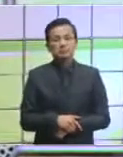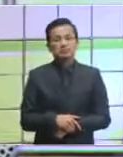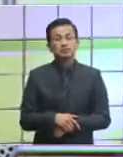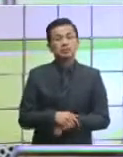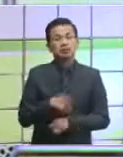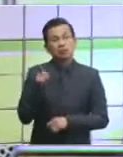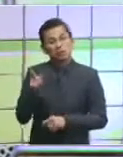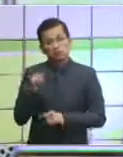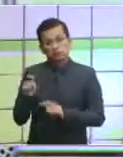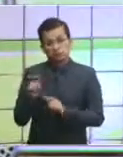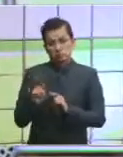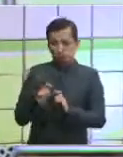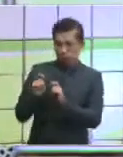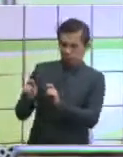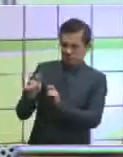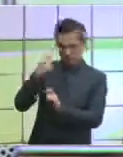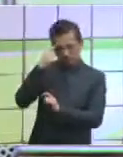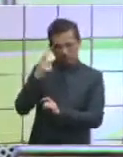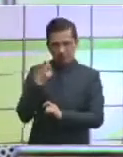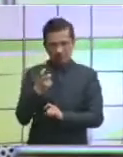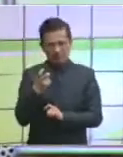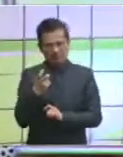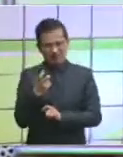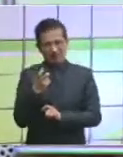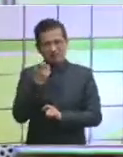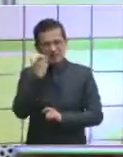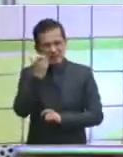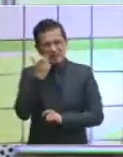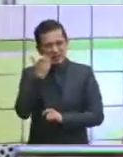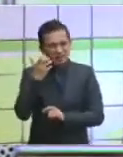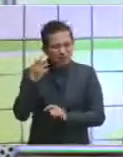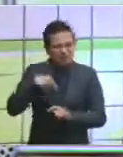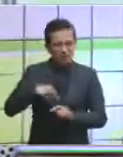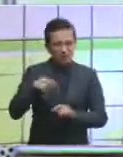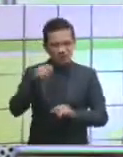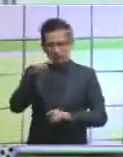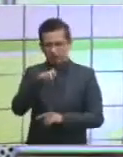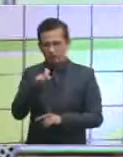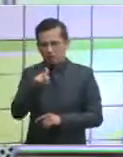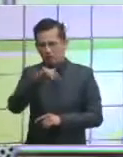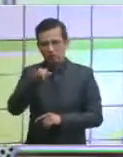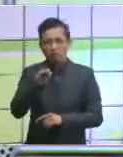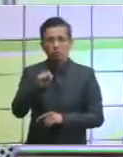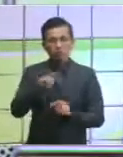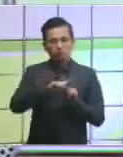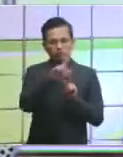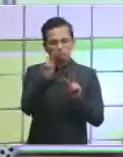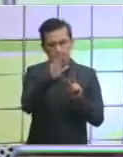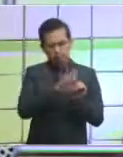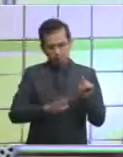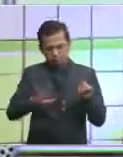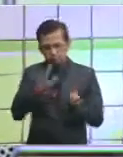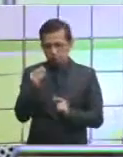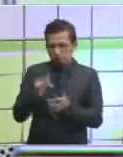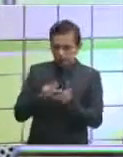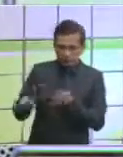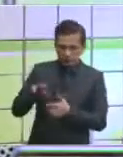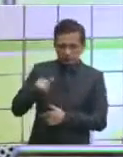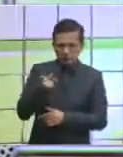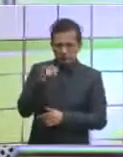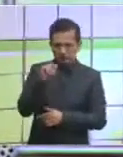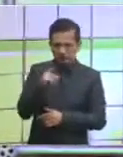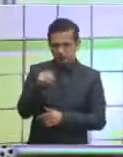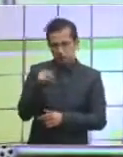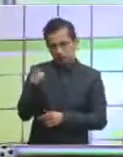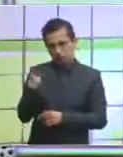portavoz finalmente de esta piedra aspiración del tribunal en toda la república muchas gracias magistrado por su